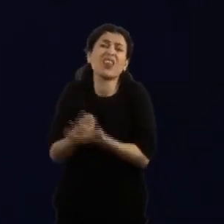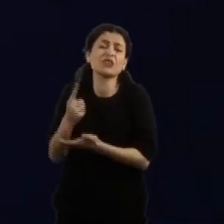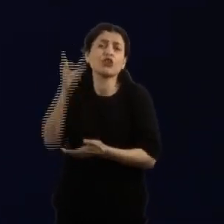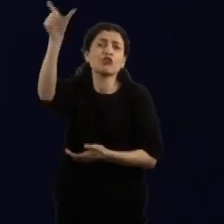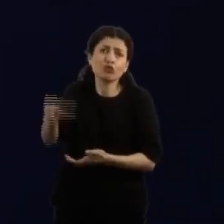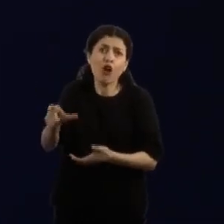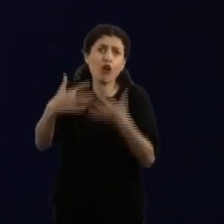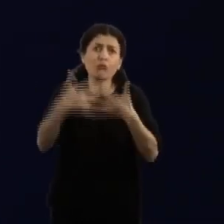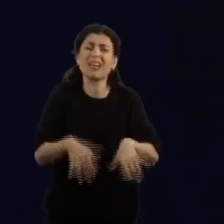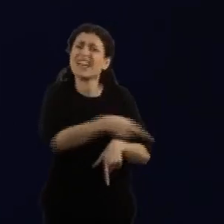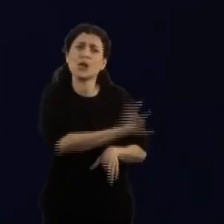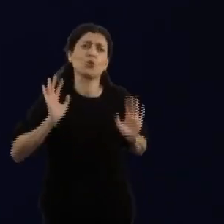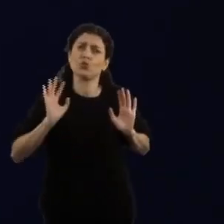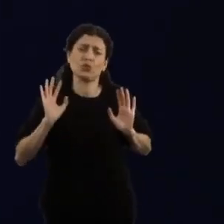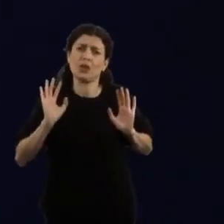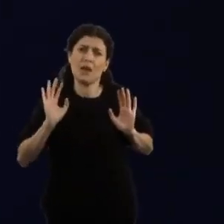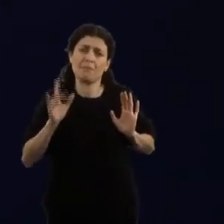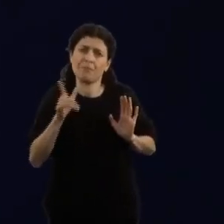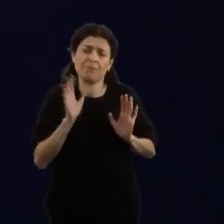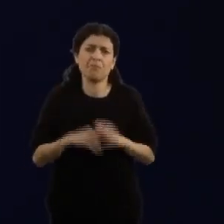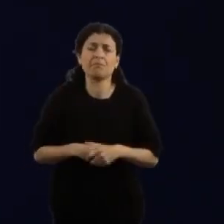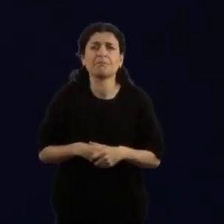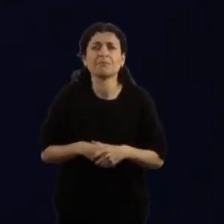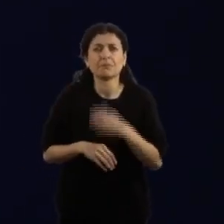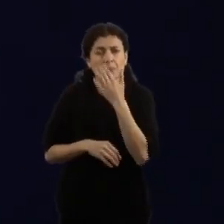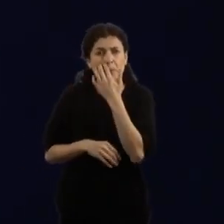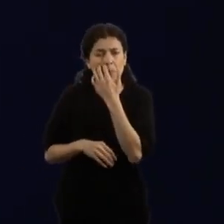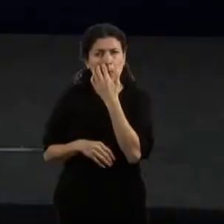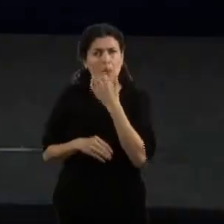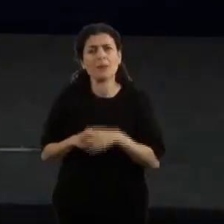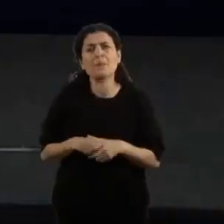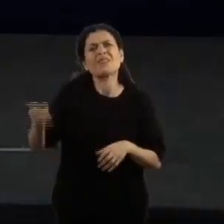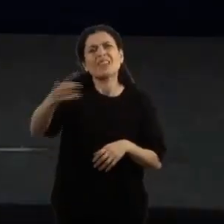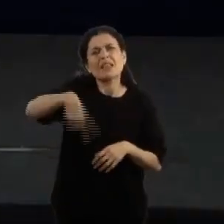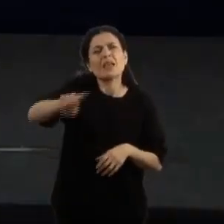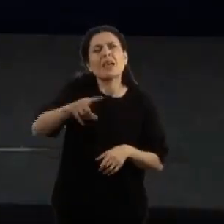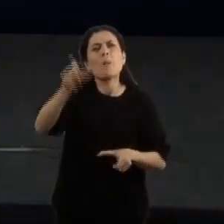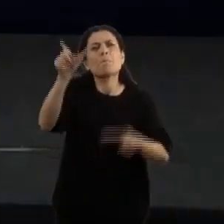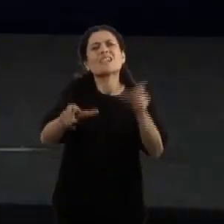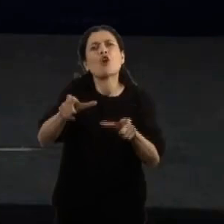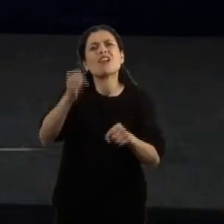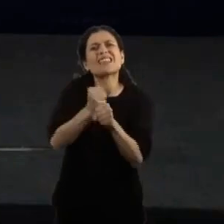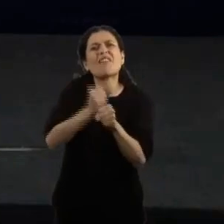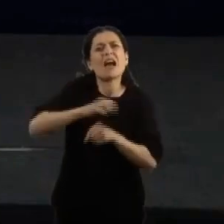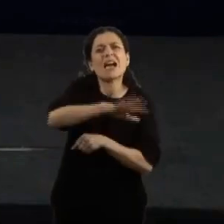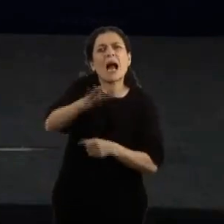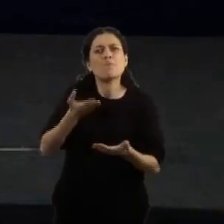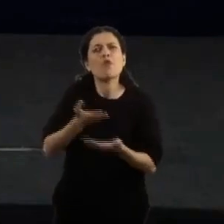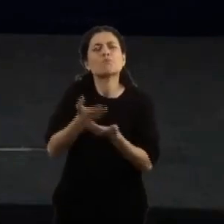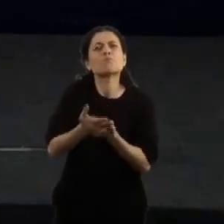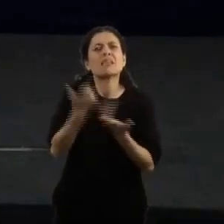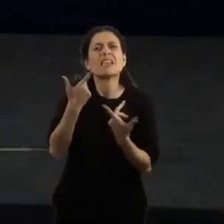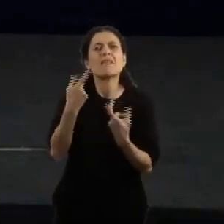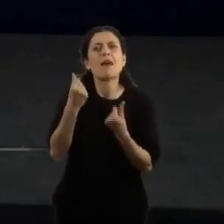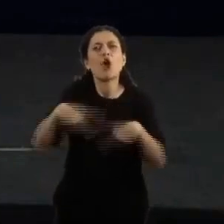Me parece que está contestada la pregunta. Los incentivos que pedían para la siembra de trigo, esto no fue un